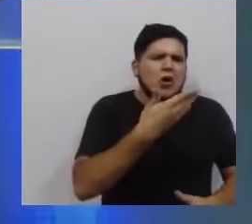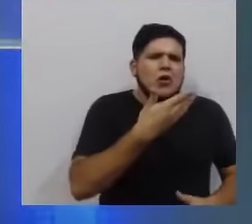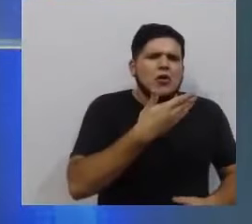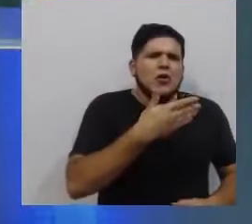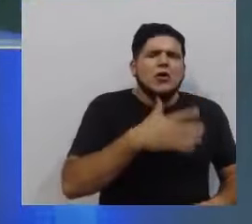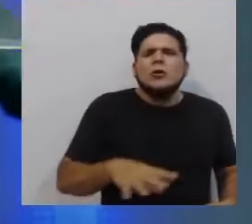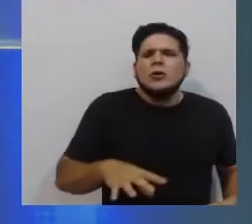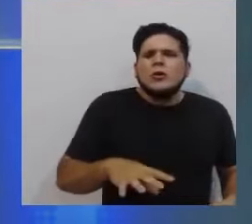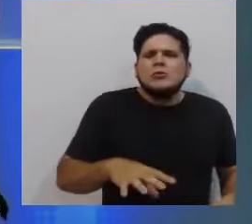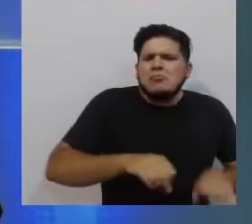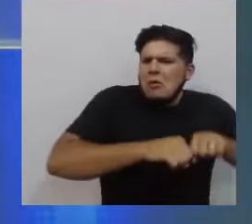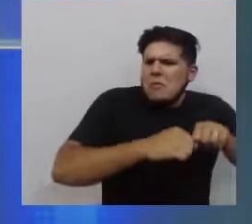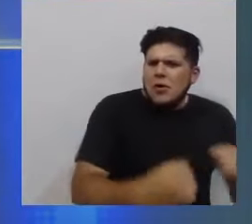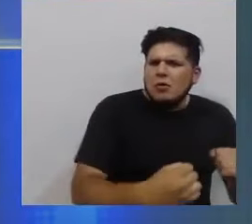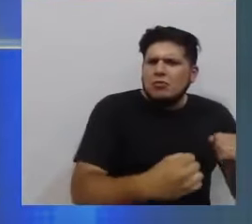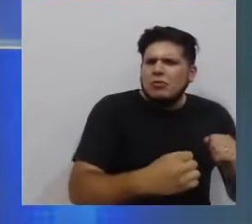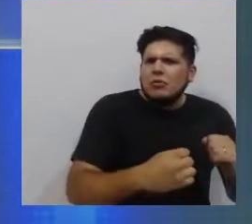vergüenza de nadie